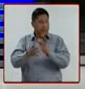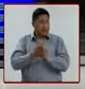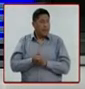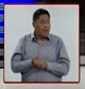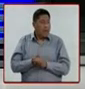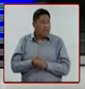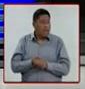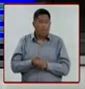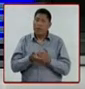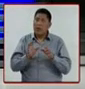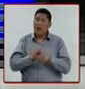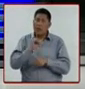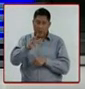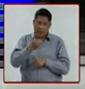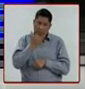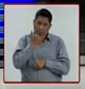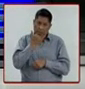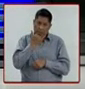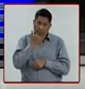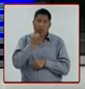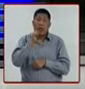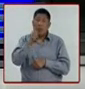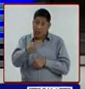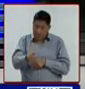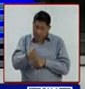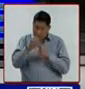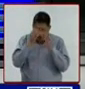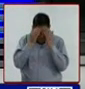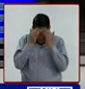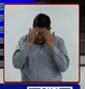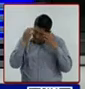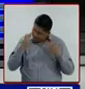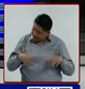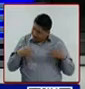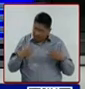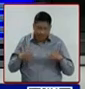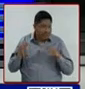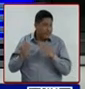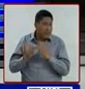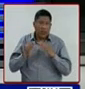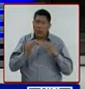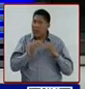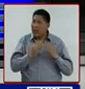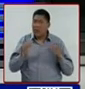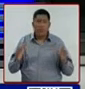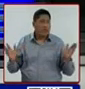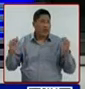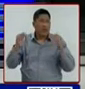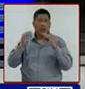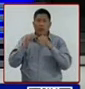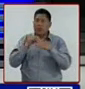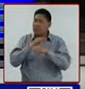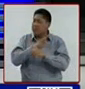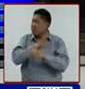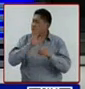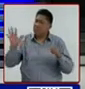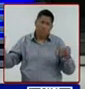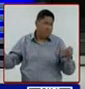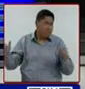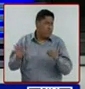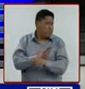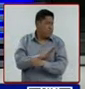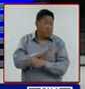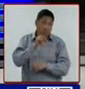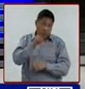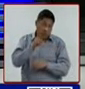A ver, ya le anticipo a usted. Y mañana vamos a tener una ciudad, por los anuncios, totalmente congestionada. Caótica. Usted